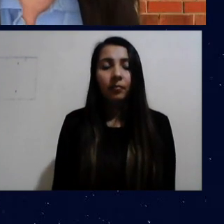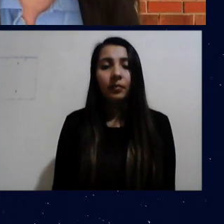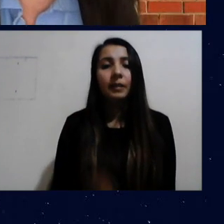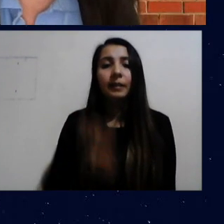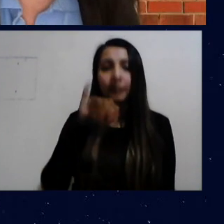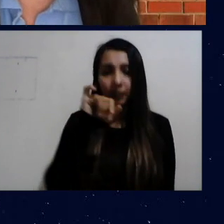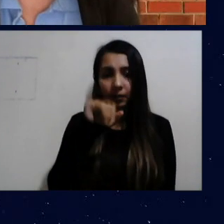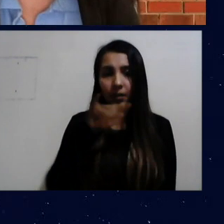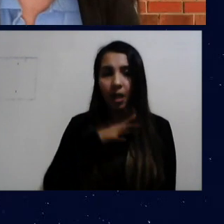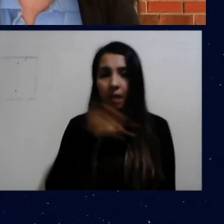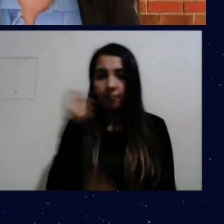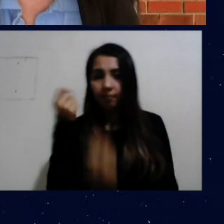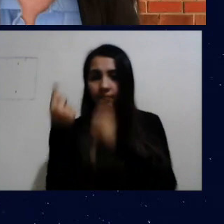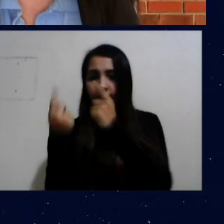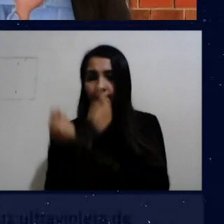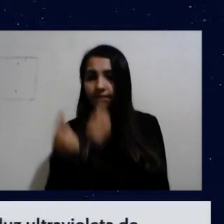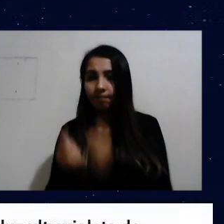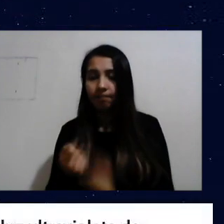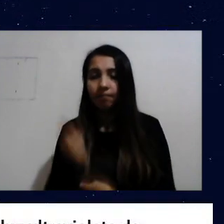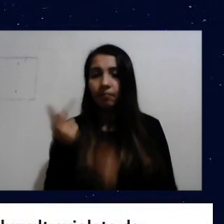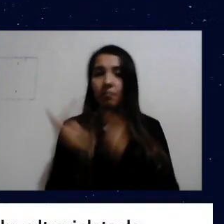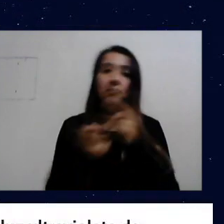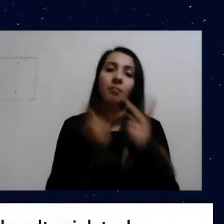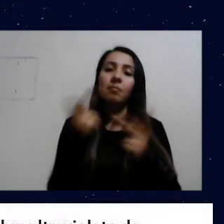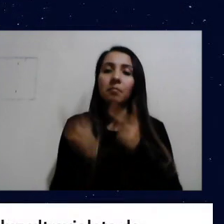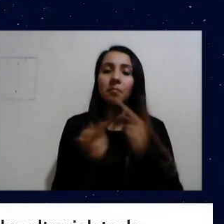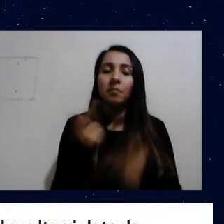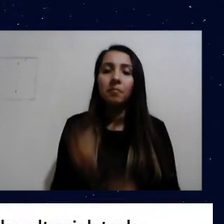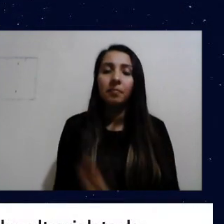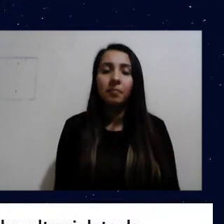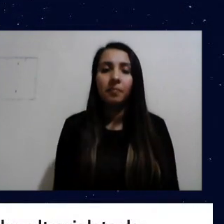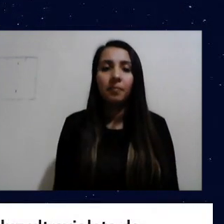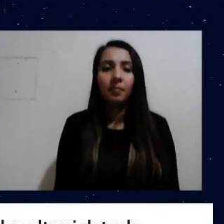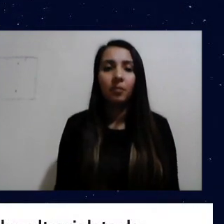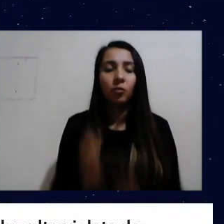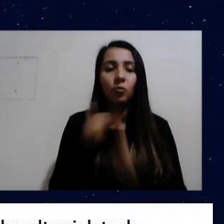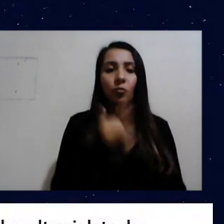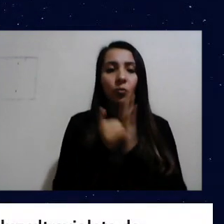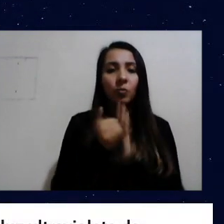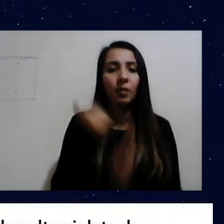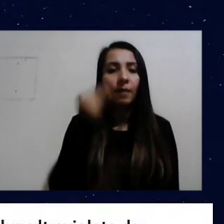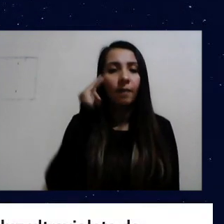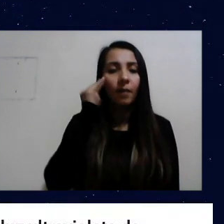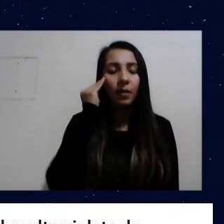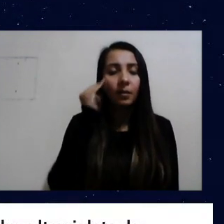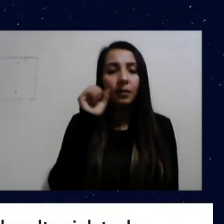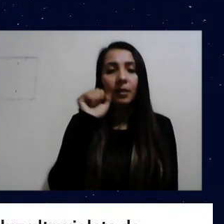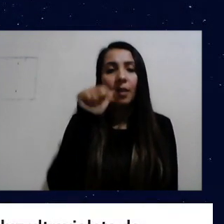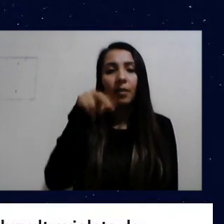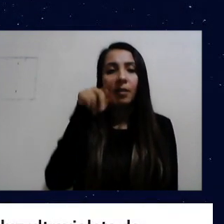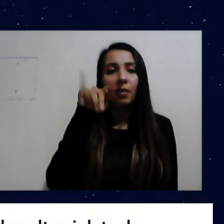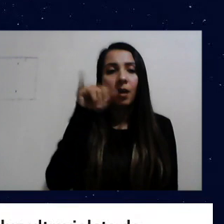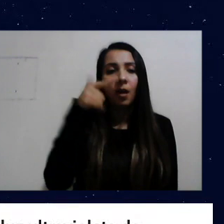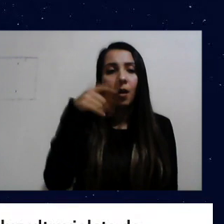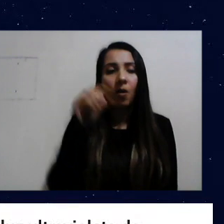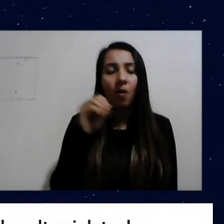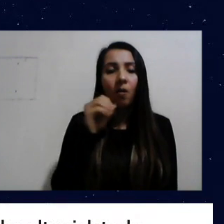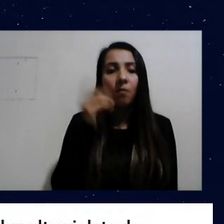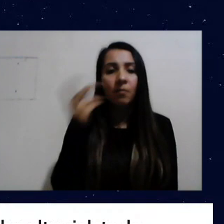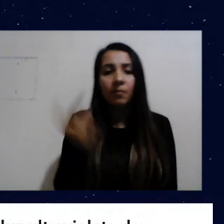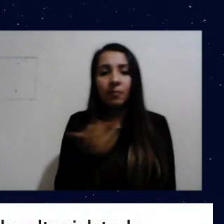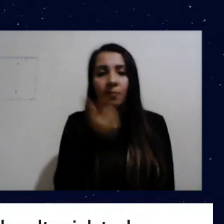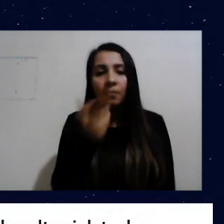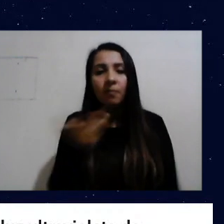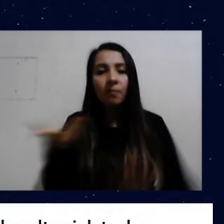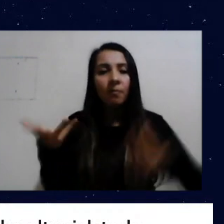de YouTube y de Facebook. Santiago pregunta aproximadamente cuánto tiempo sobreviven los